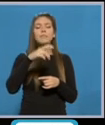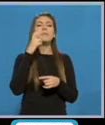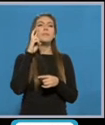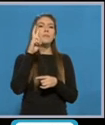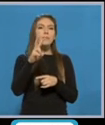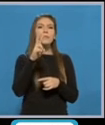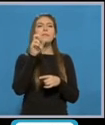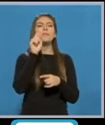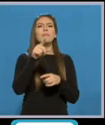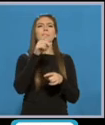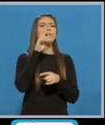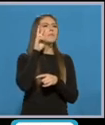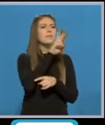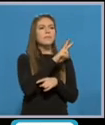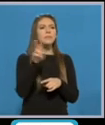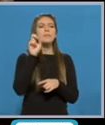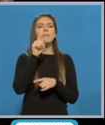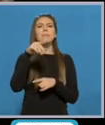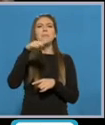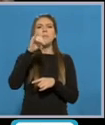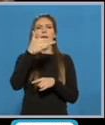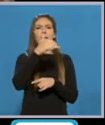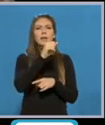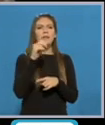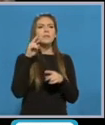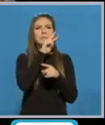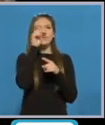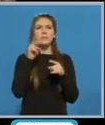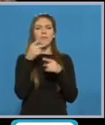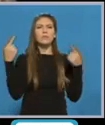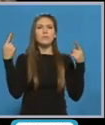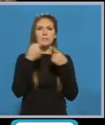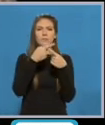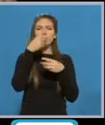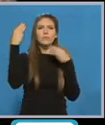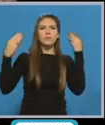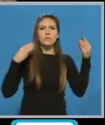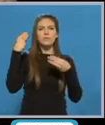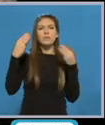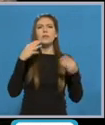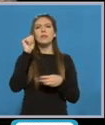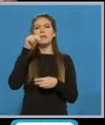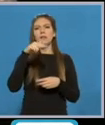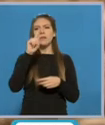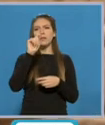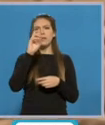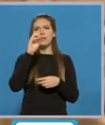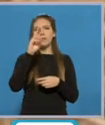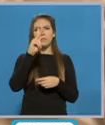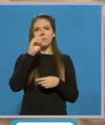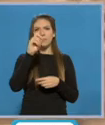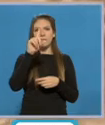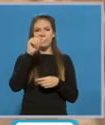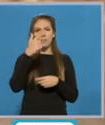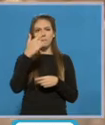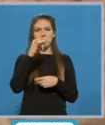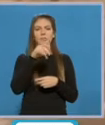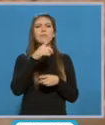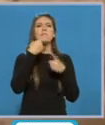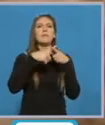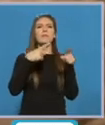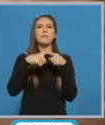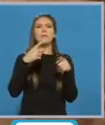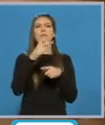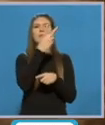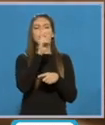Mayas, el lenguaje de la belleza, miradas cruzadas, en el Museo de Antropología. Ve y disfruta de las 333 piezas que muestran